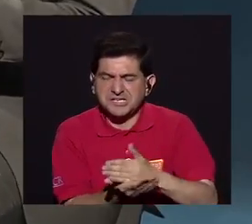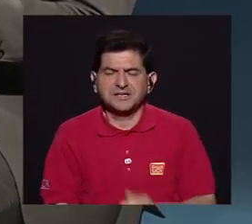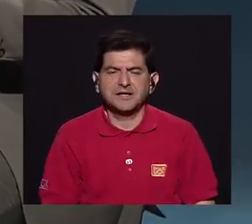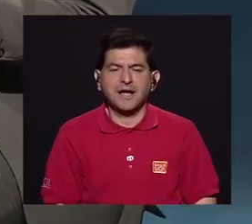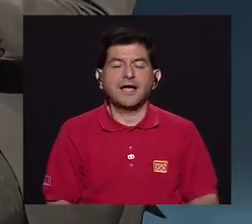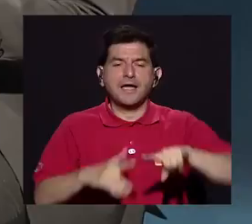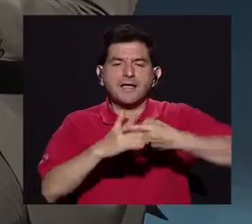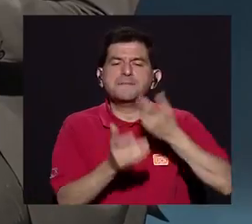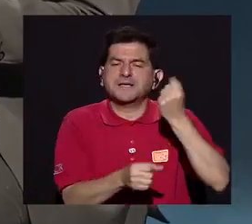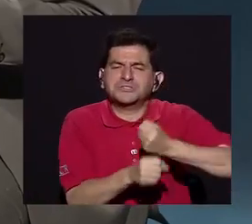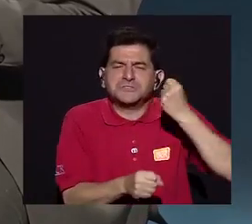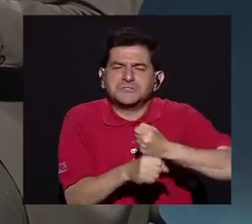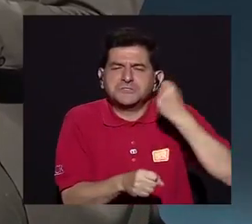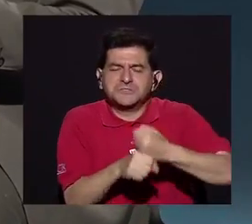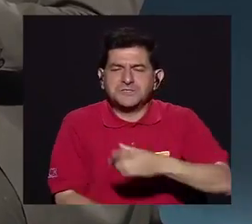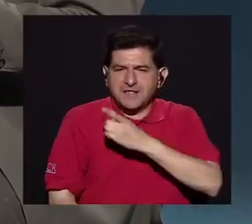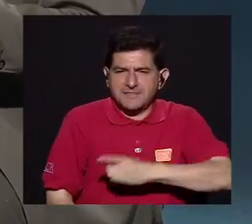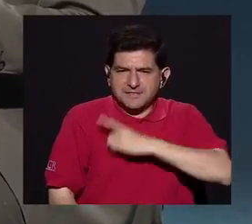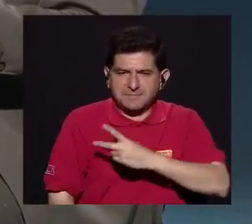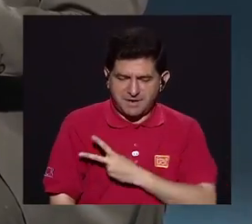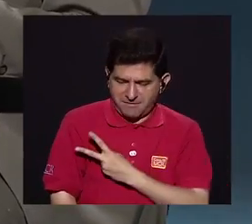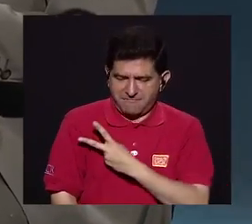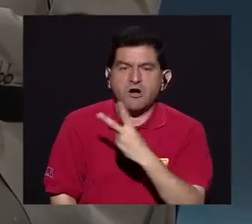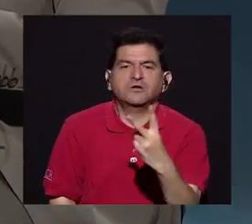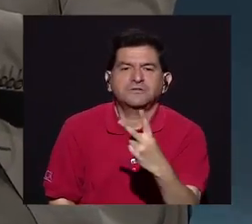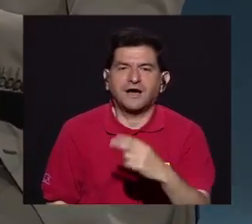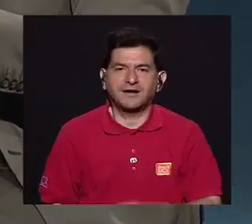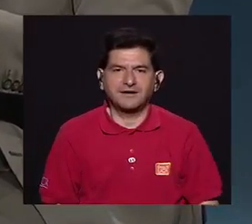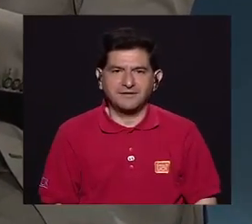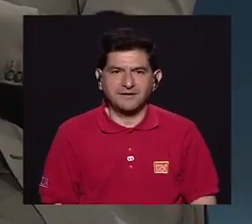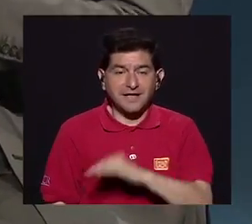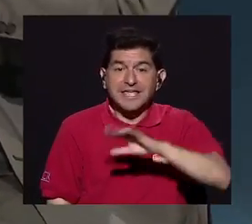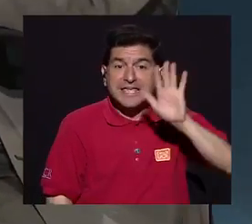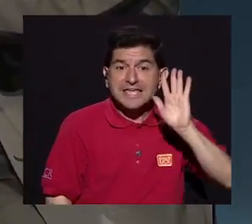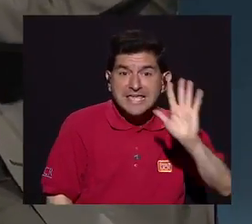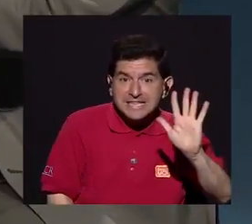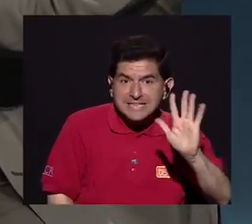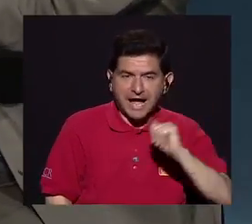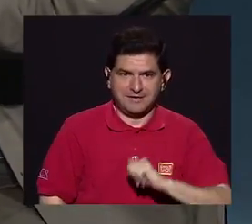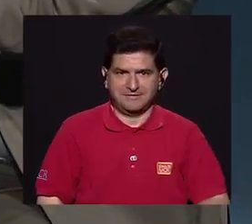entonces ahora sí empiezo a trabajar. Disciplina, voluntad. Y la quinta, ok,